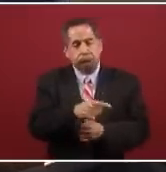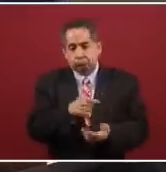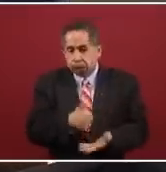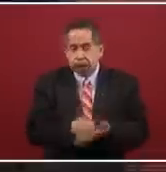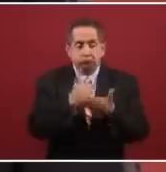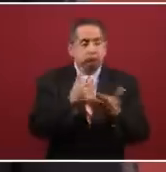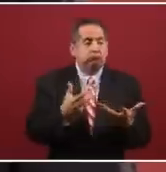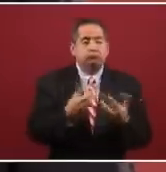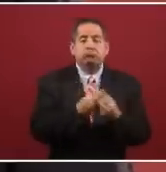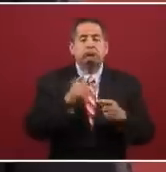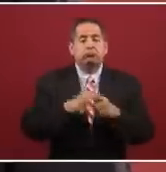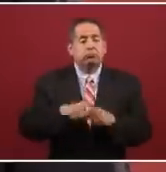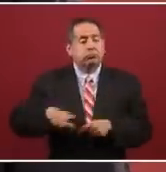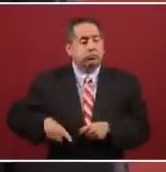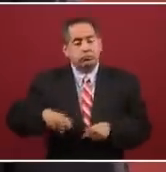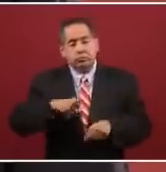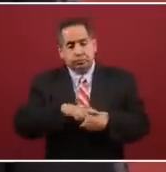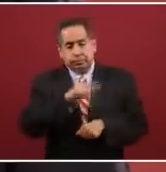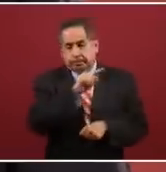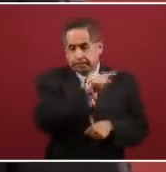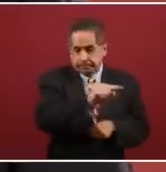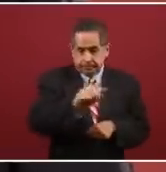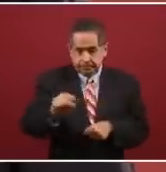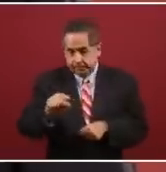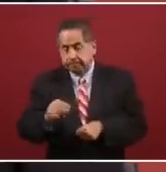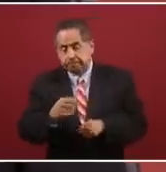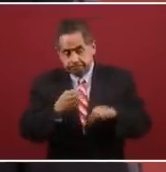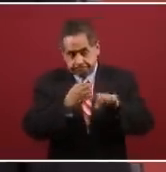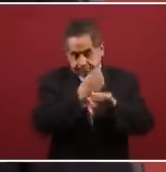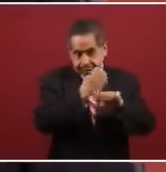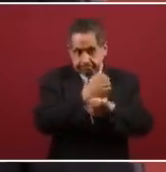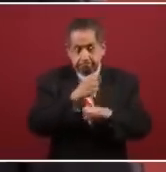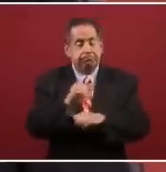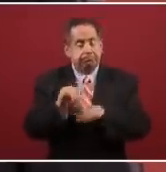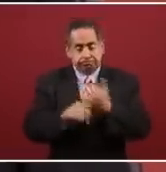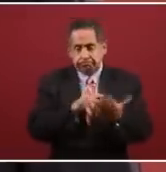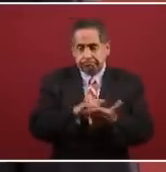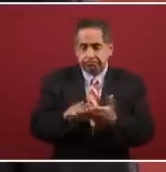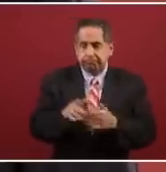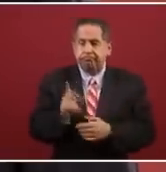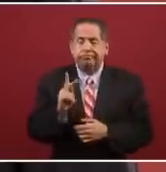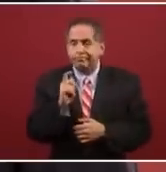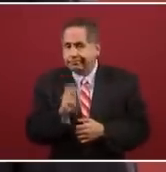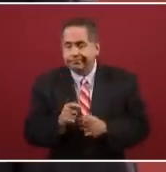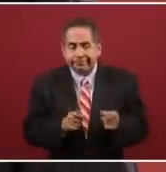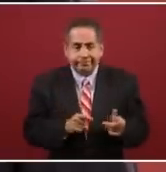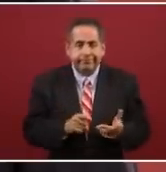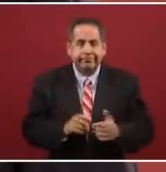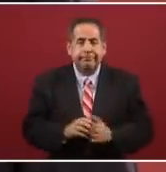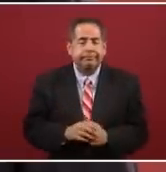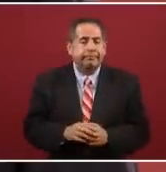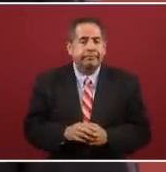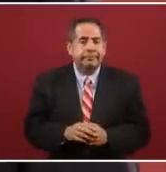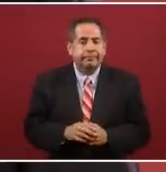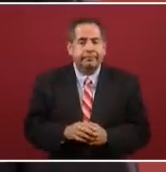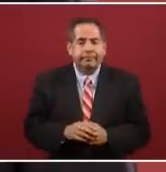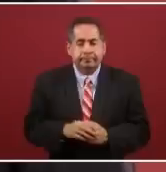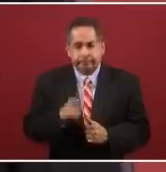ayudando los gobiernos estatales. Nada más que esto